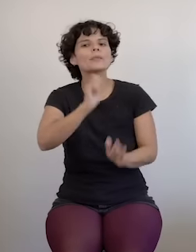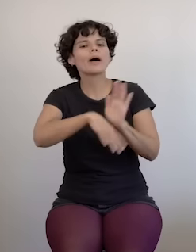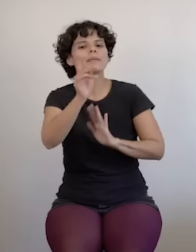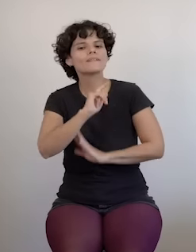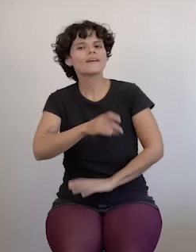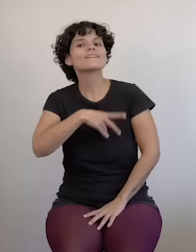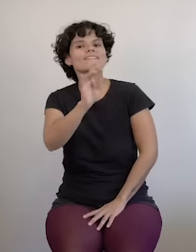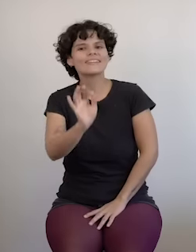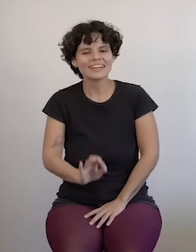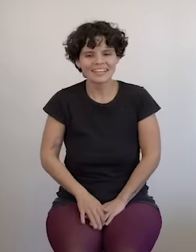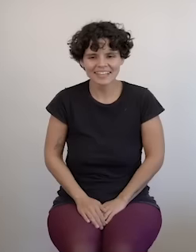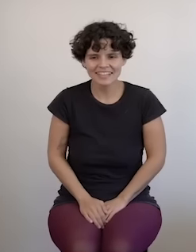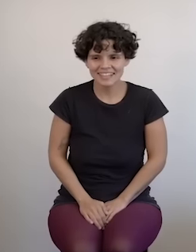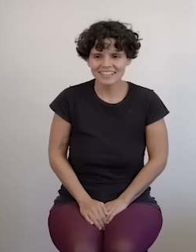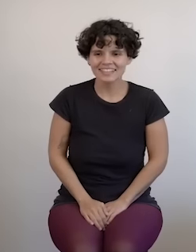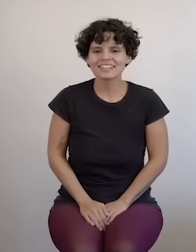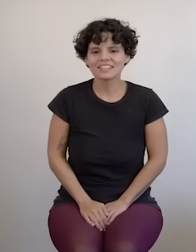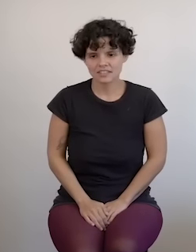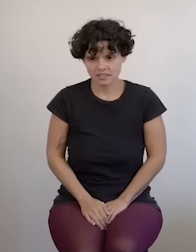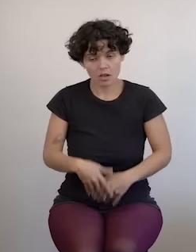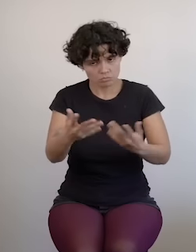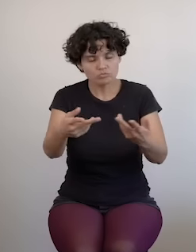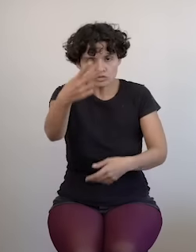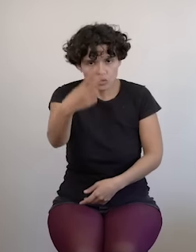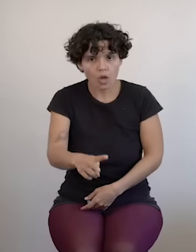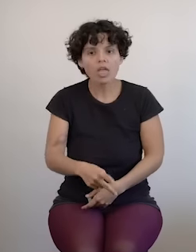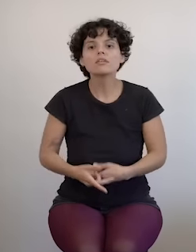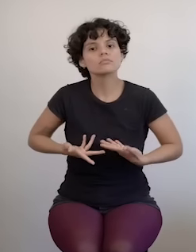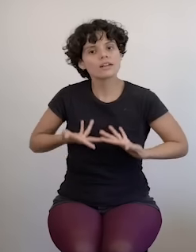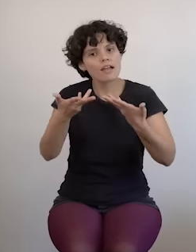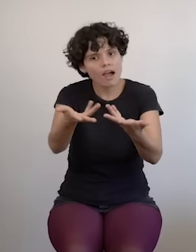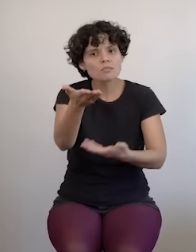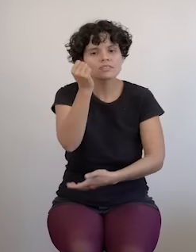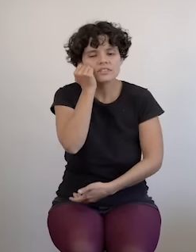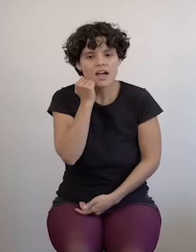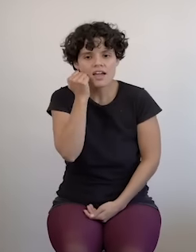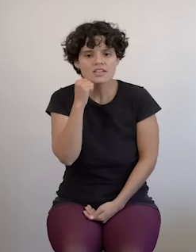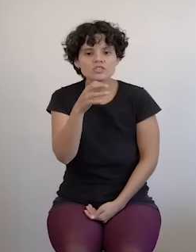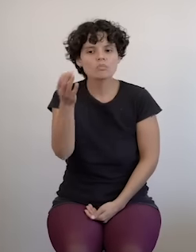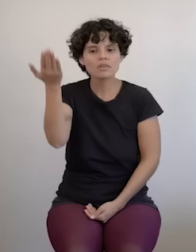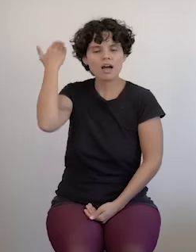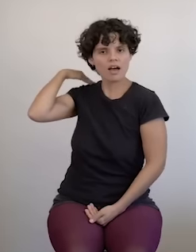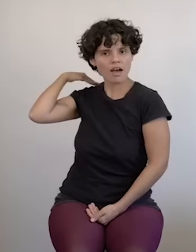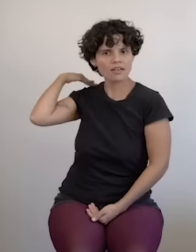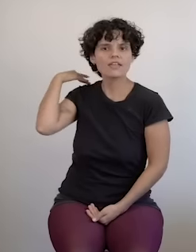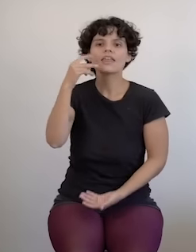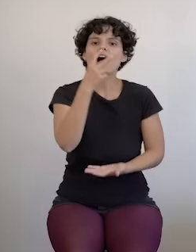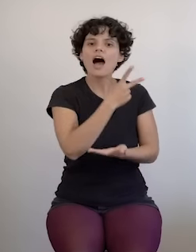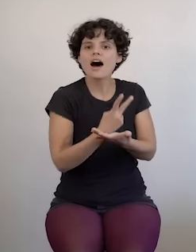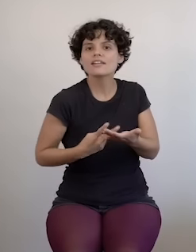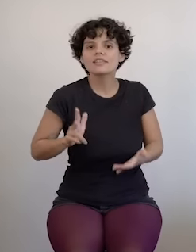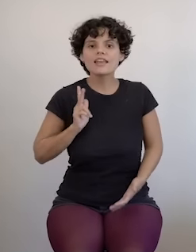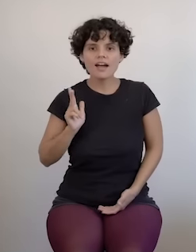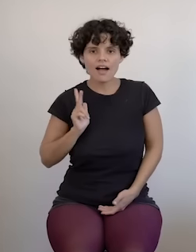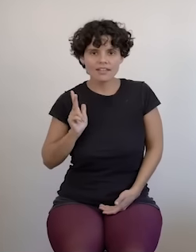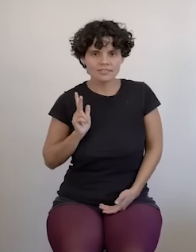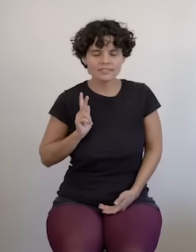saqueta de las que tenía la arriba. Es suya. Esa serio? Es suya, se la regalo con mucho cariño y darte elegante atrás. Estoy entero